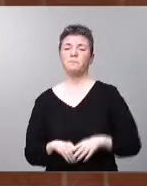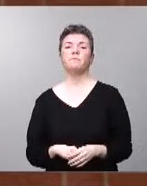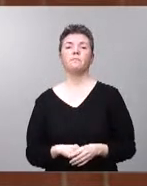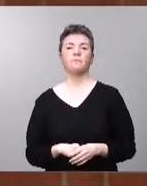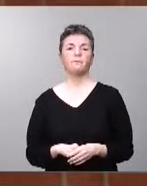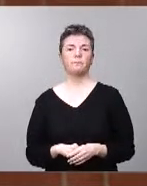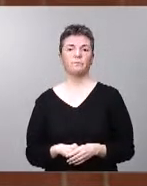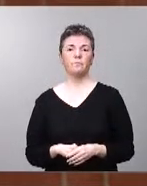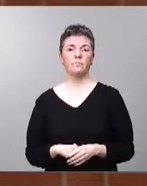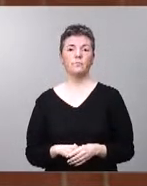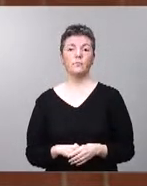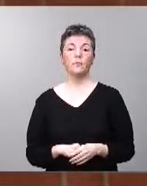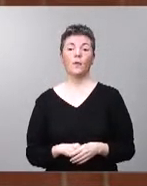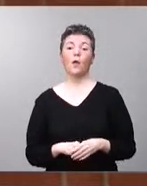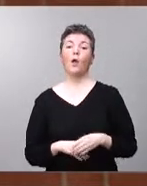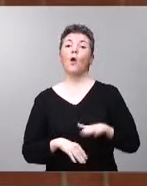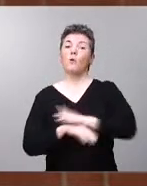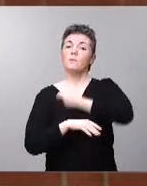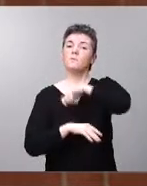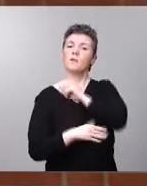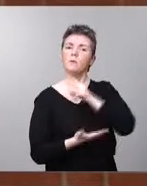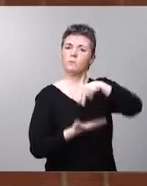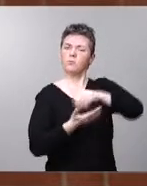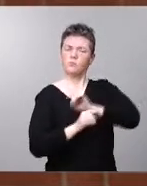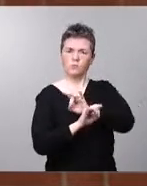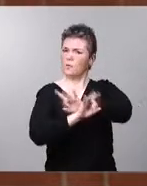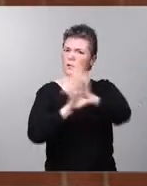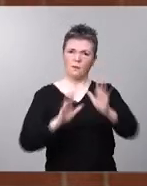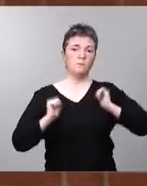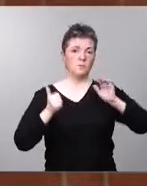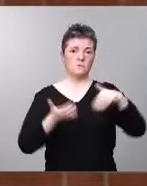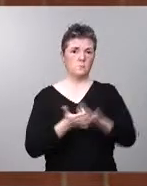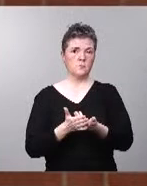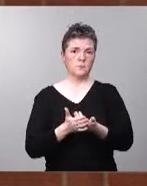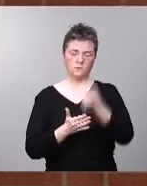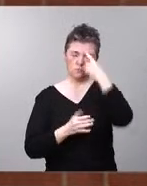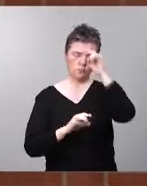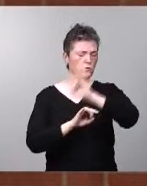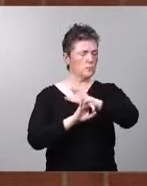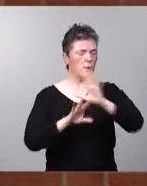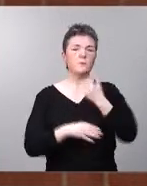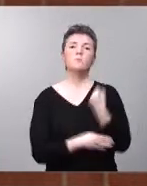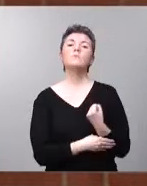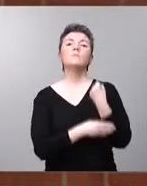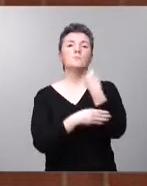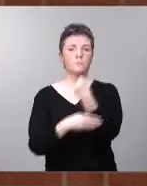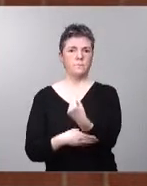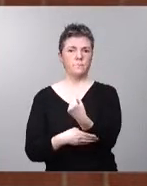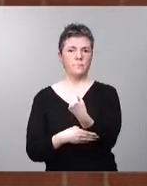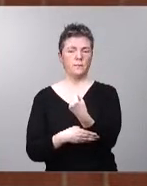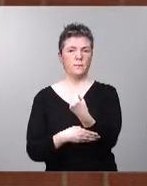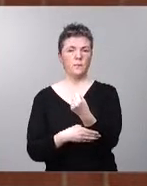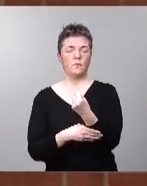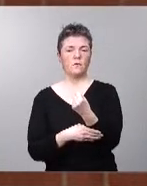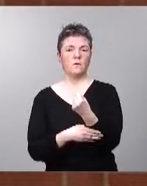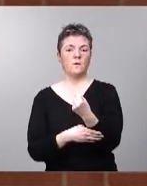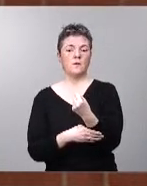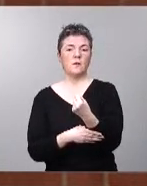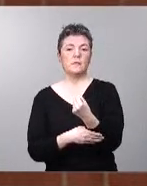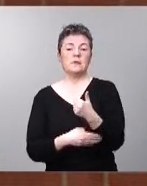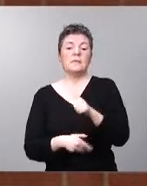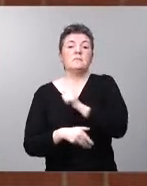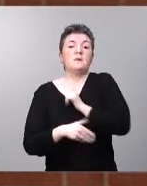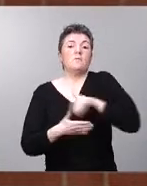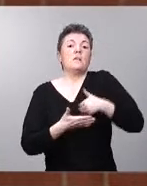posición del gobierno de españa' ha sido muy clara desde el principio hemos apoyado y apurado hasta el extremo la vía